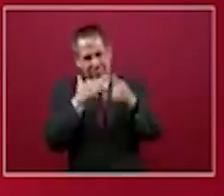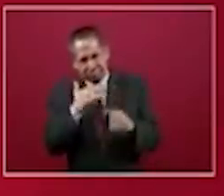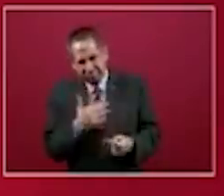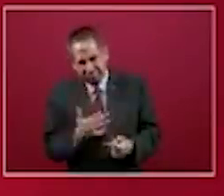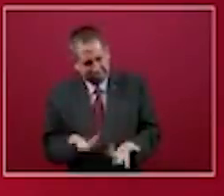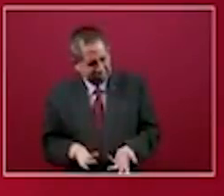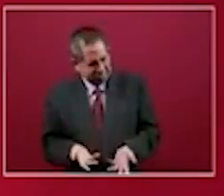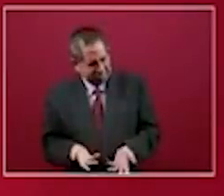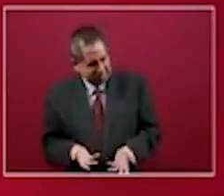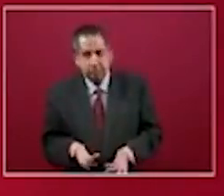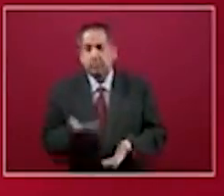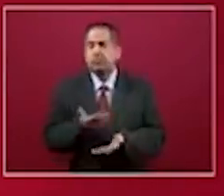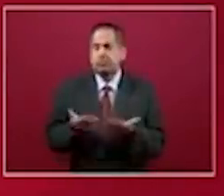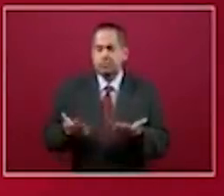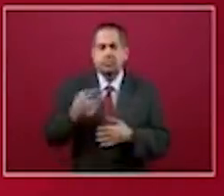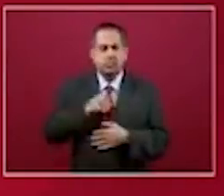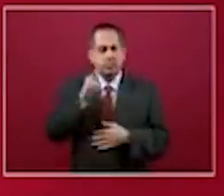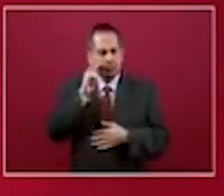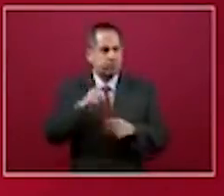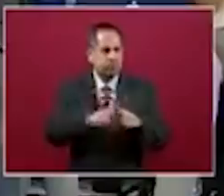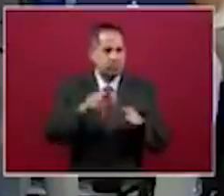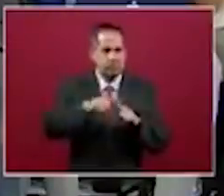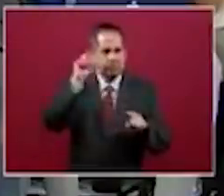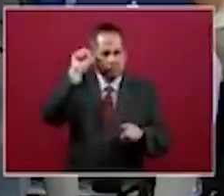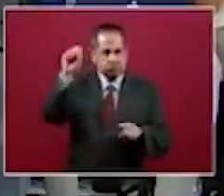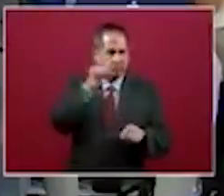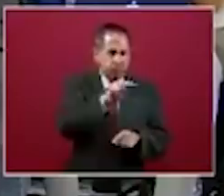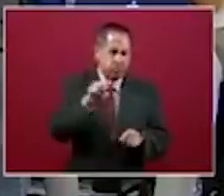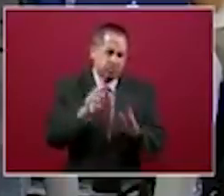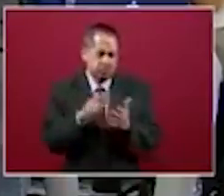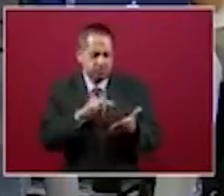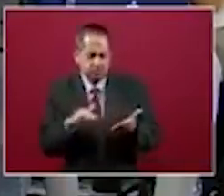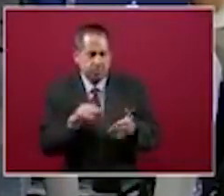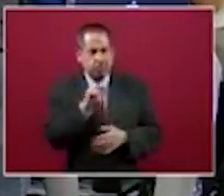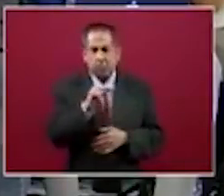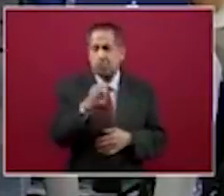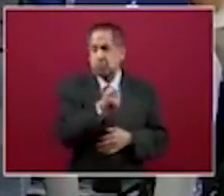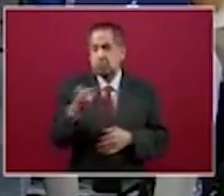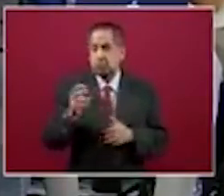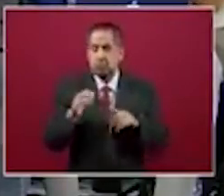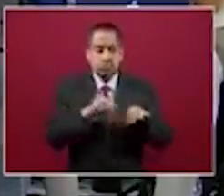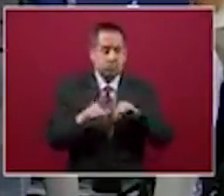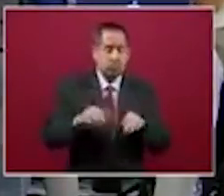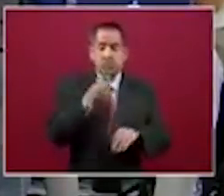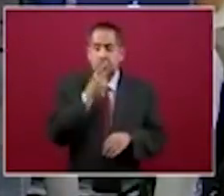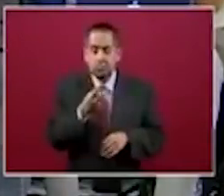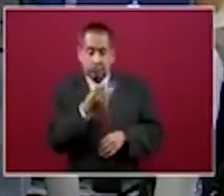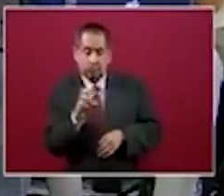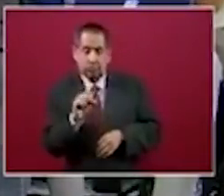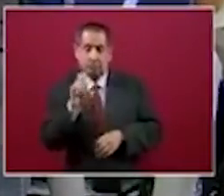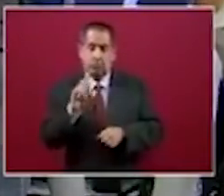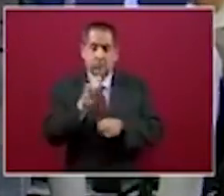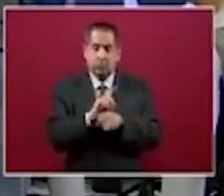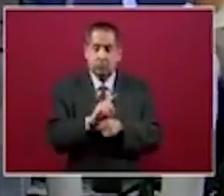más abajo. Hoy he visto en diferentes sindicatos, he leído, que hay trabajadores que de los 365 días